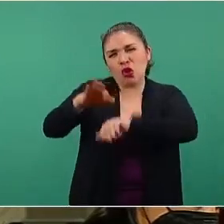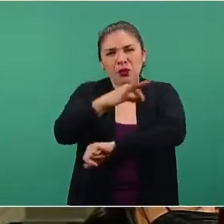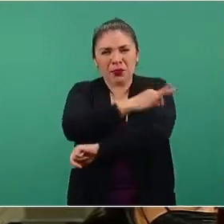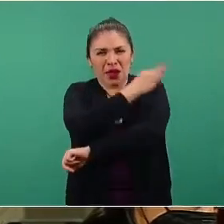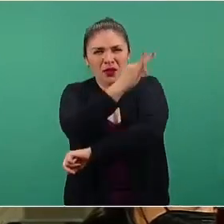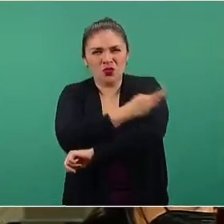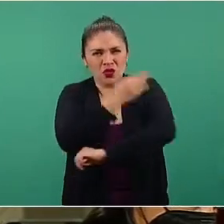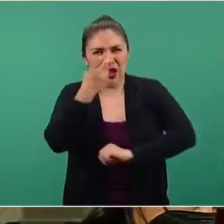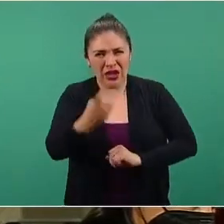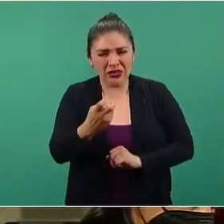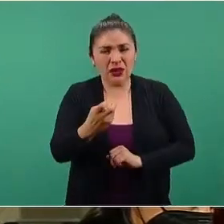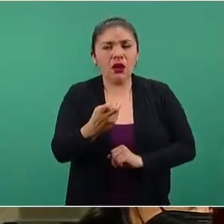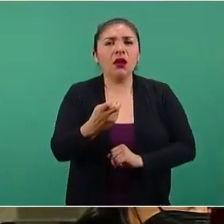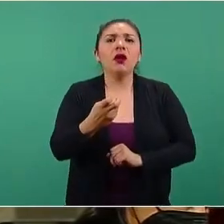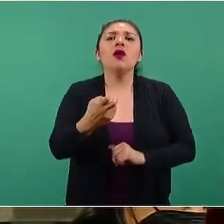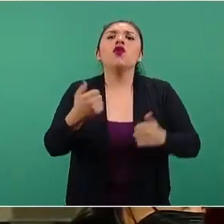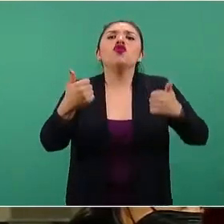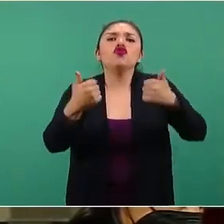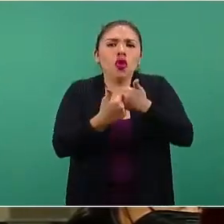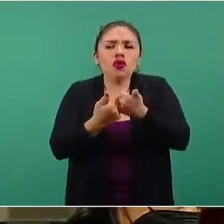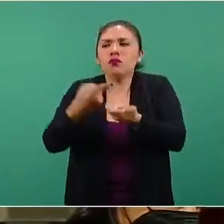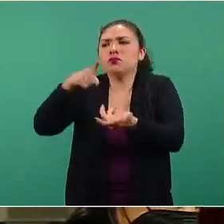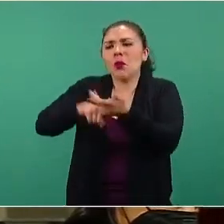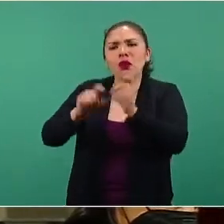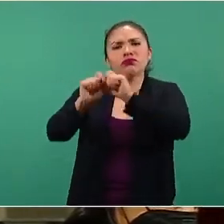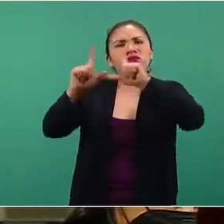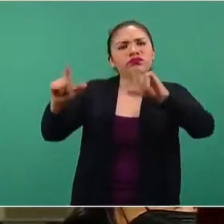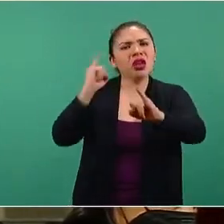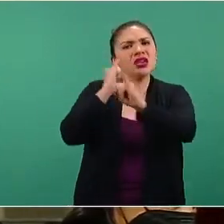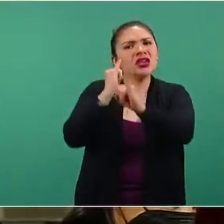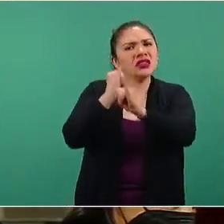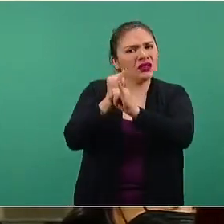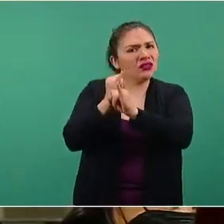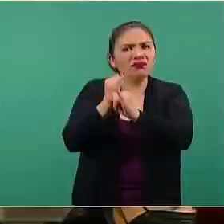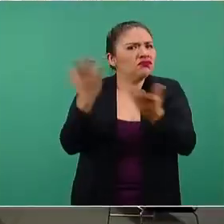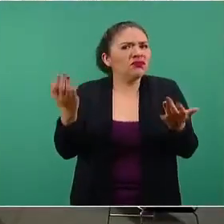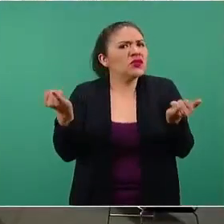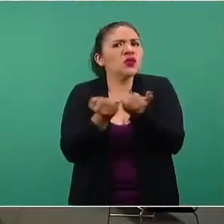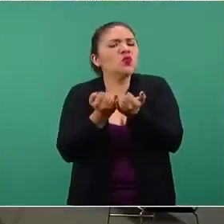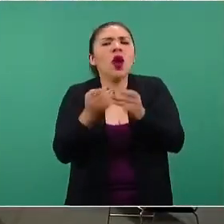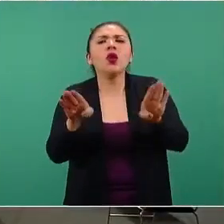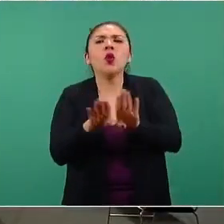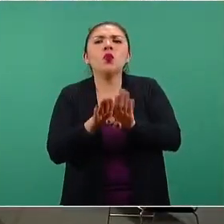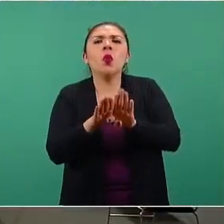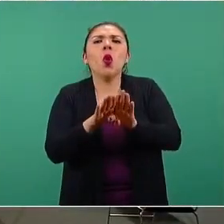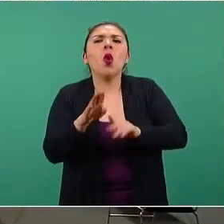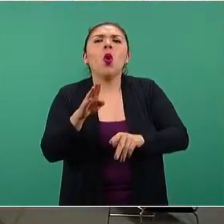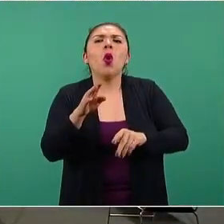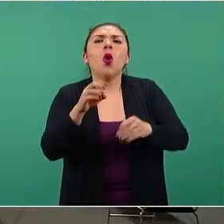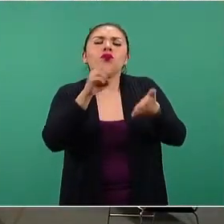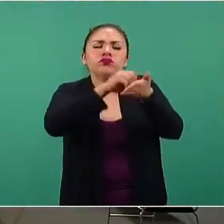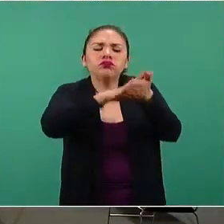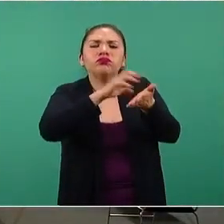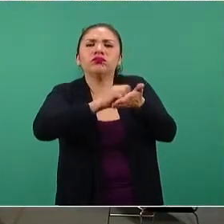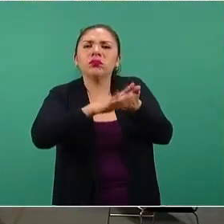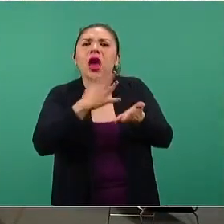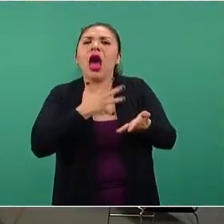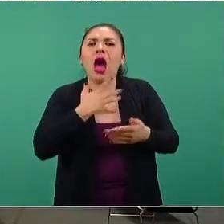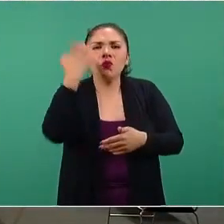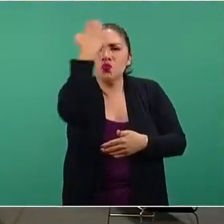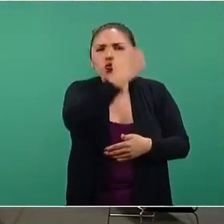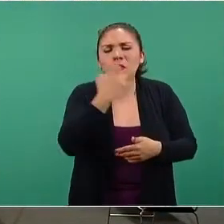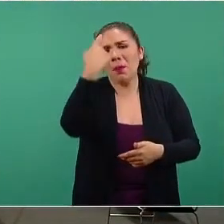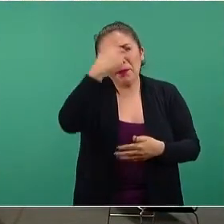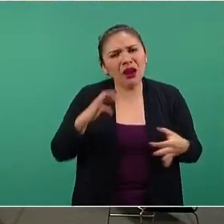vacunación estuviera en Internet como está la base de datos de las pruebas, o sea, para que sea congruente el